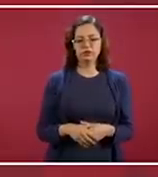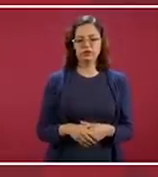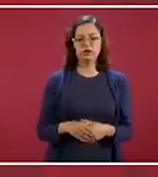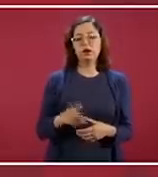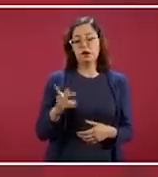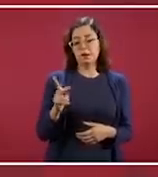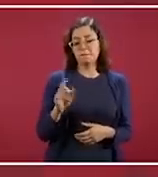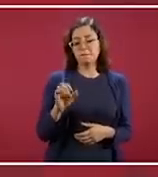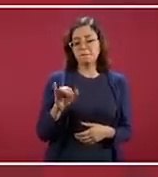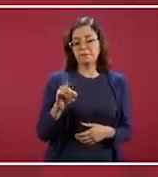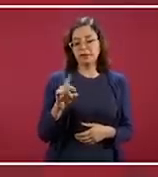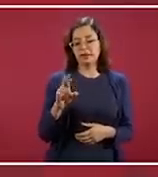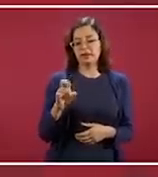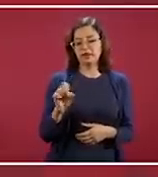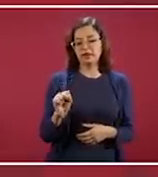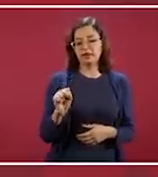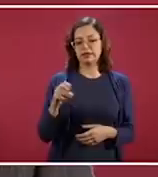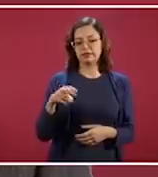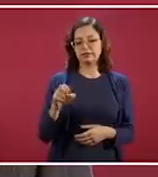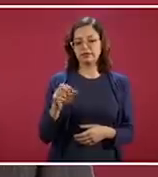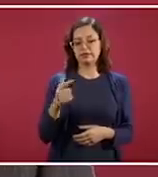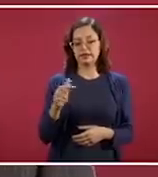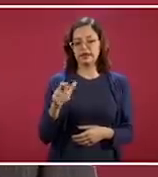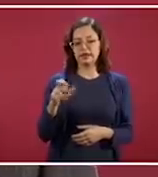Piedras Negras, Acuña, ya de Coahuila,